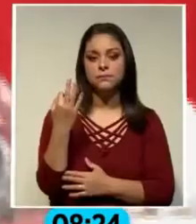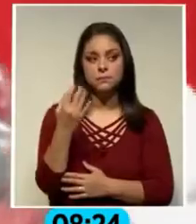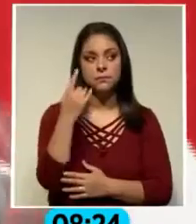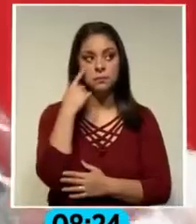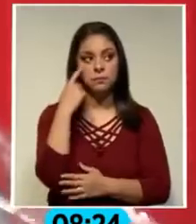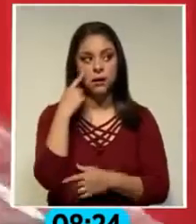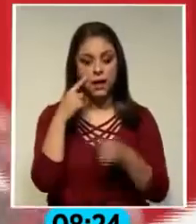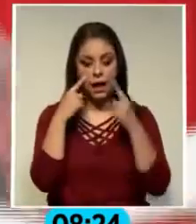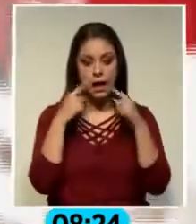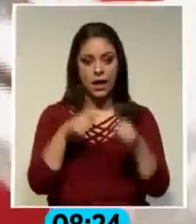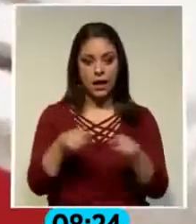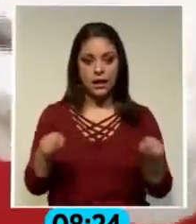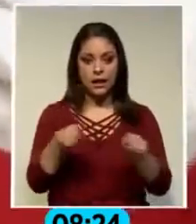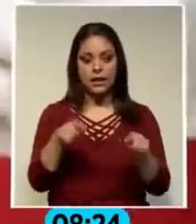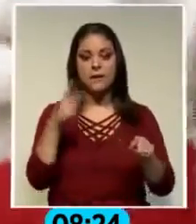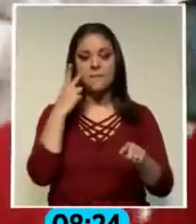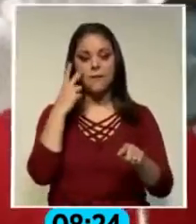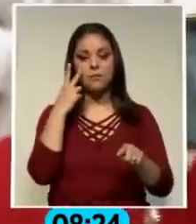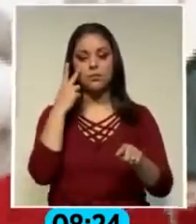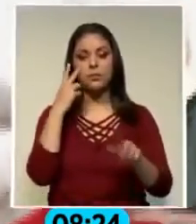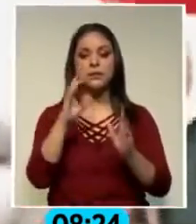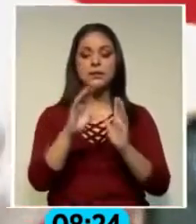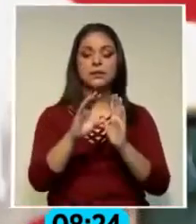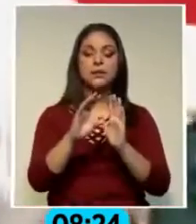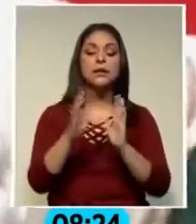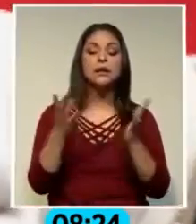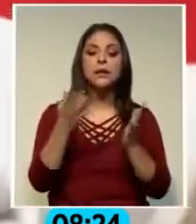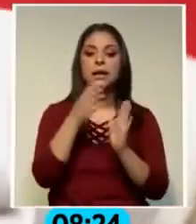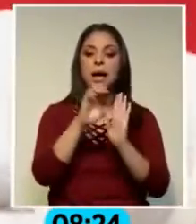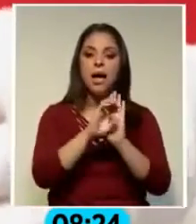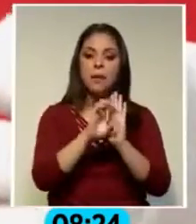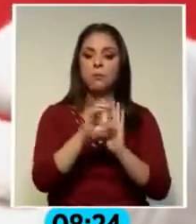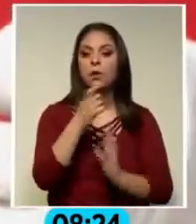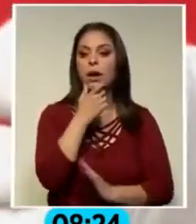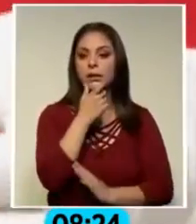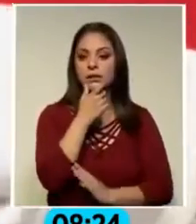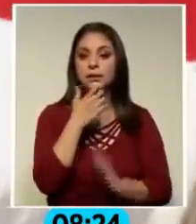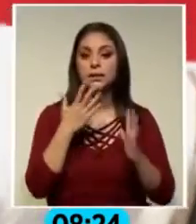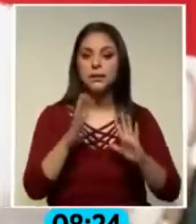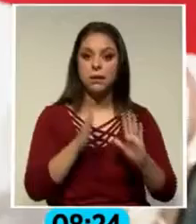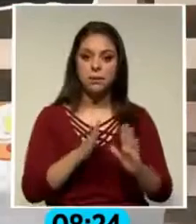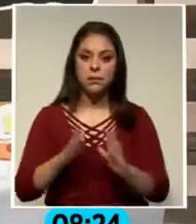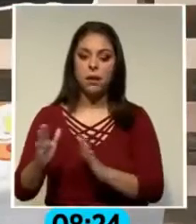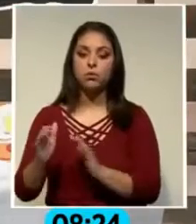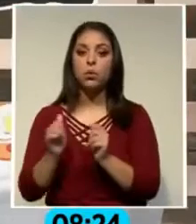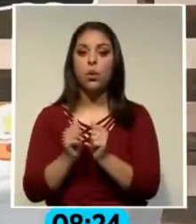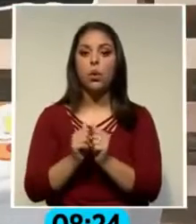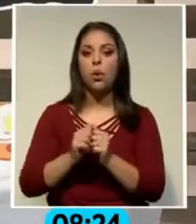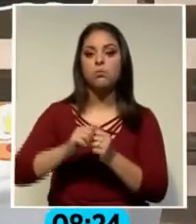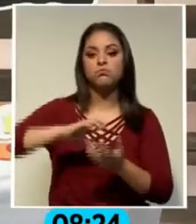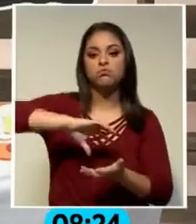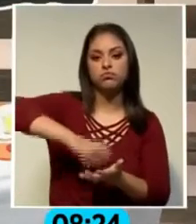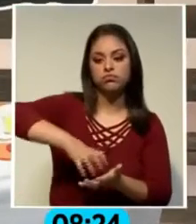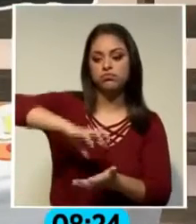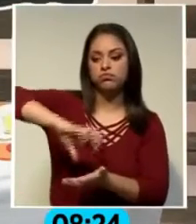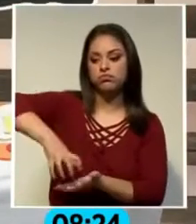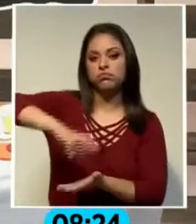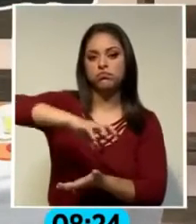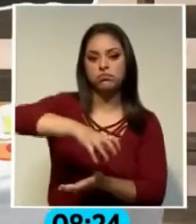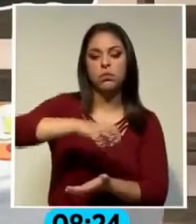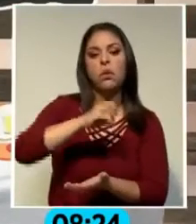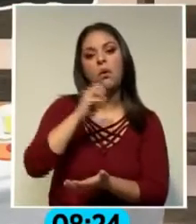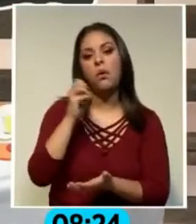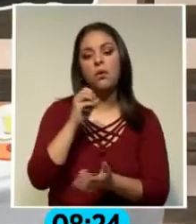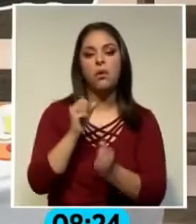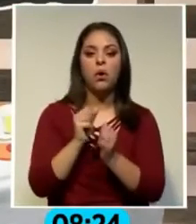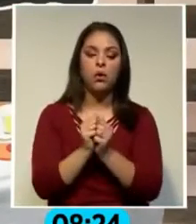pantalla estamos viendo las galletas que ya preparamos y aquí estamos los con moldes. Las, o los si moldes. No, con una tapita que tengamos ya listo,